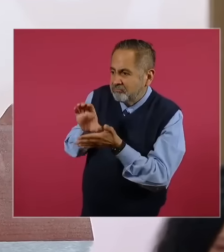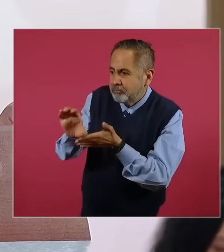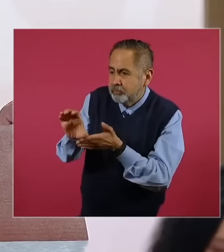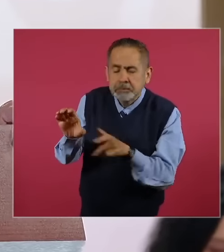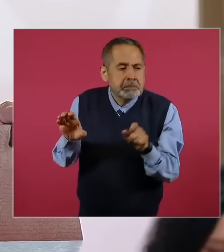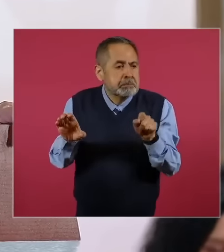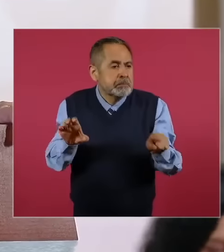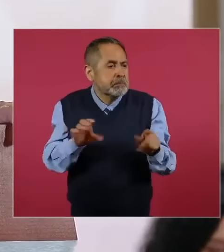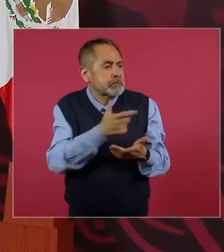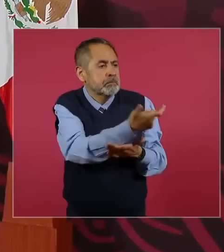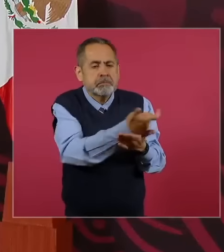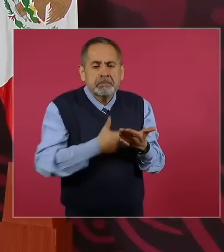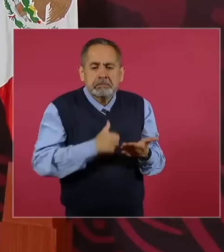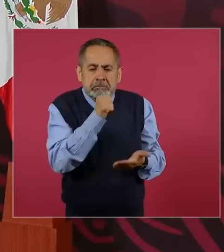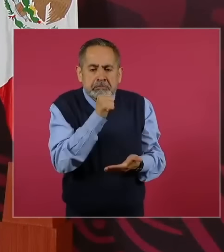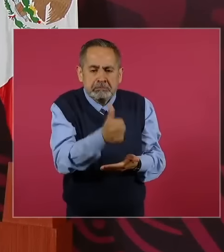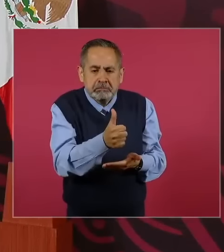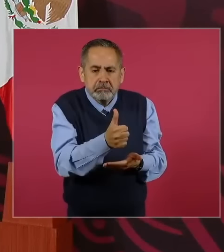Los